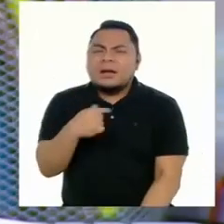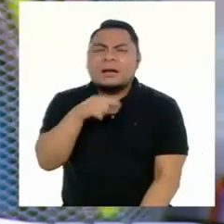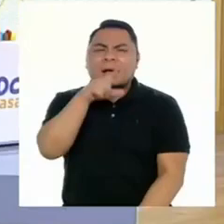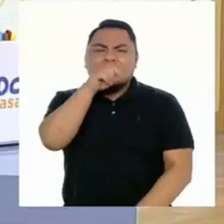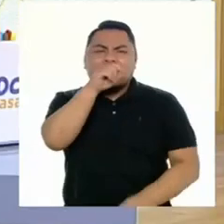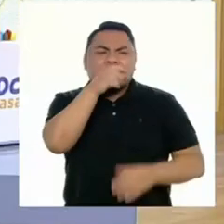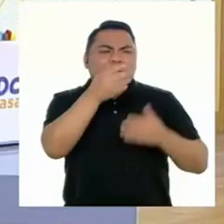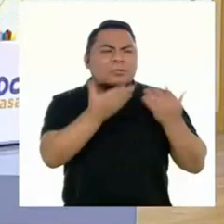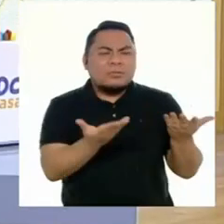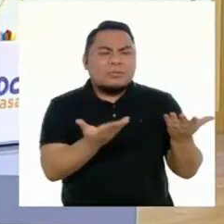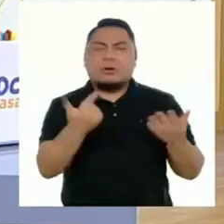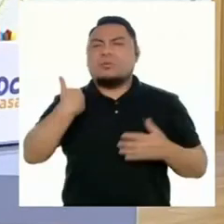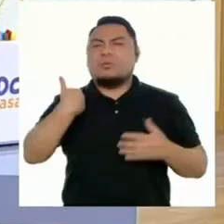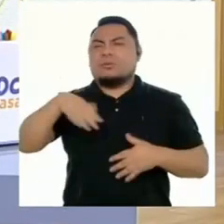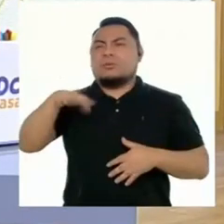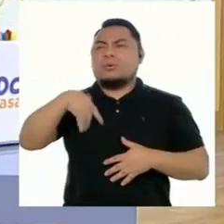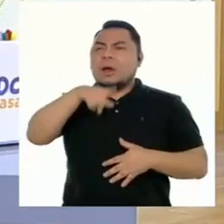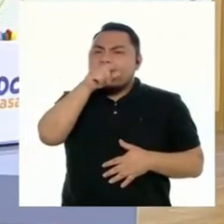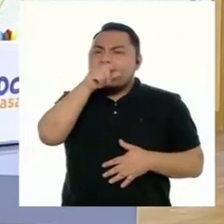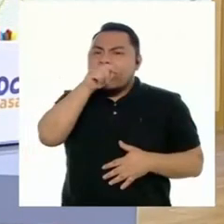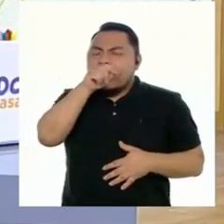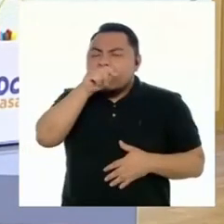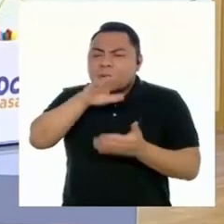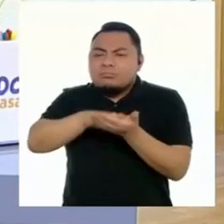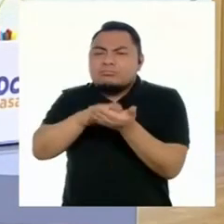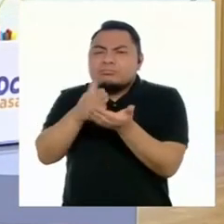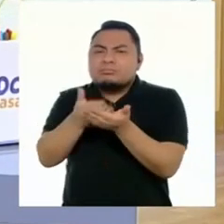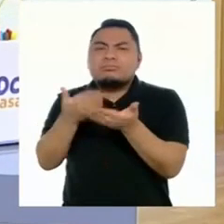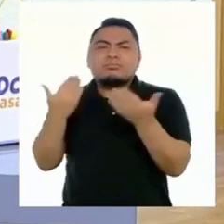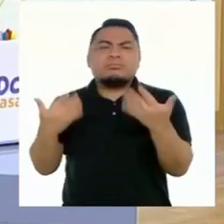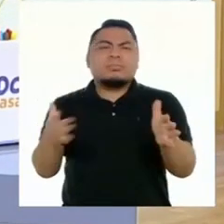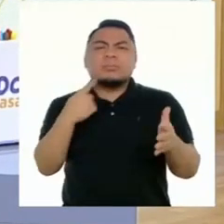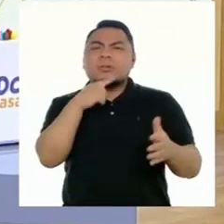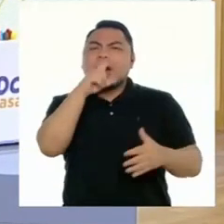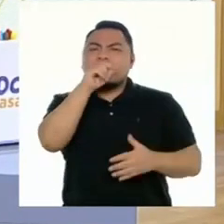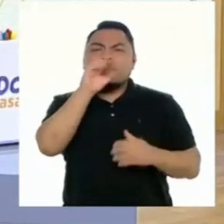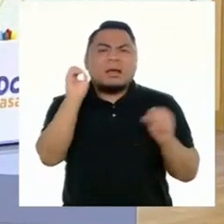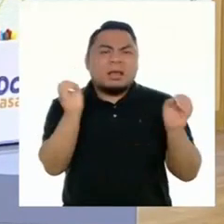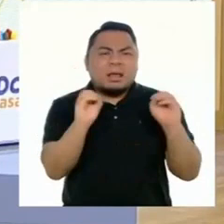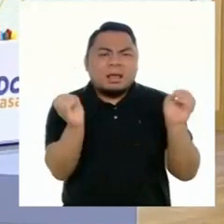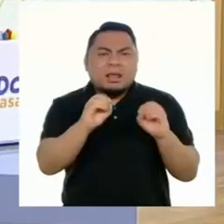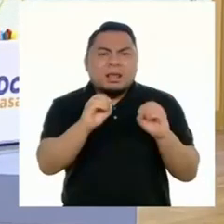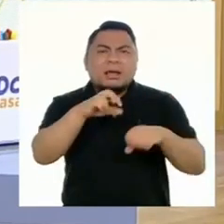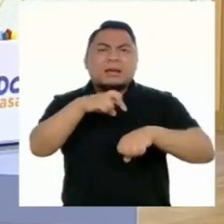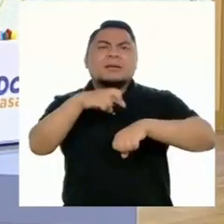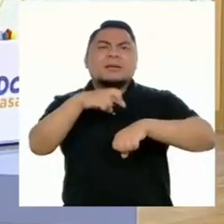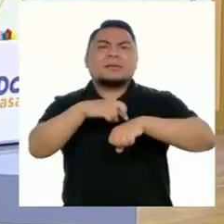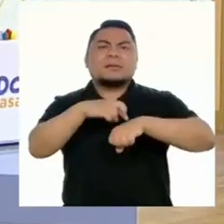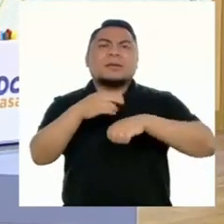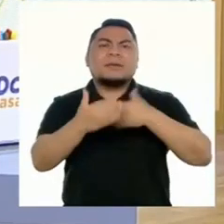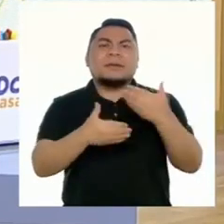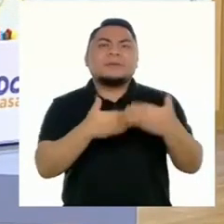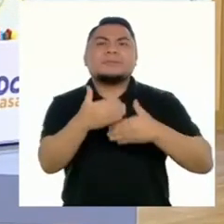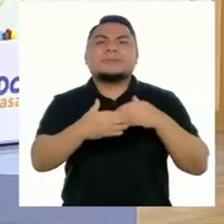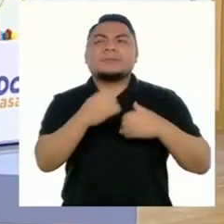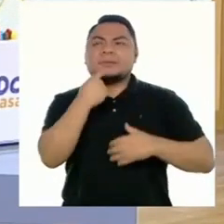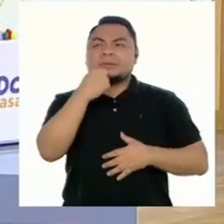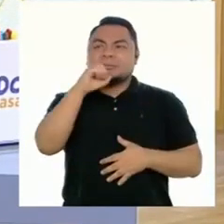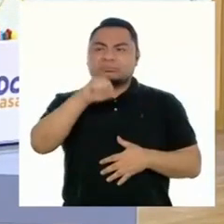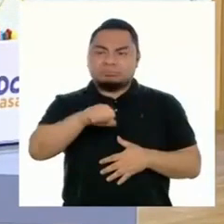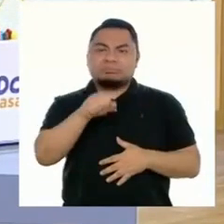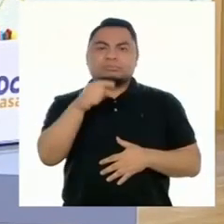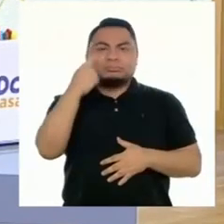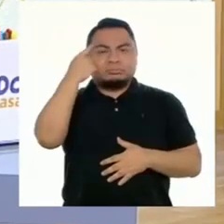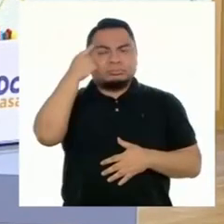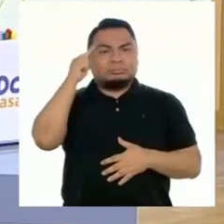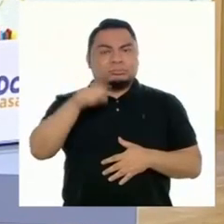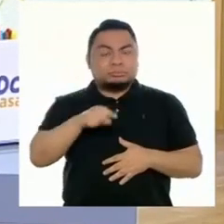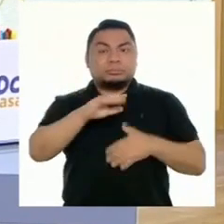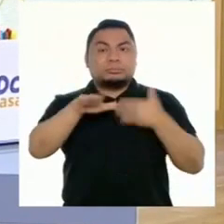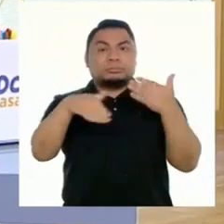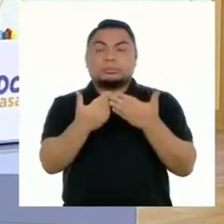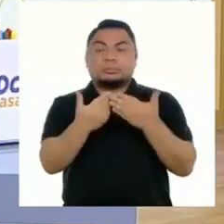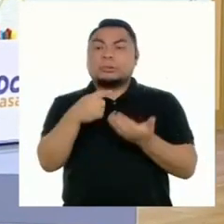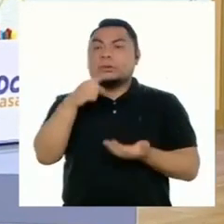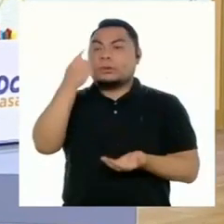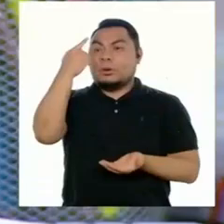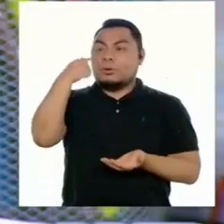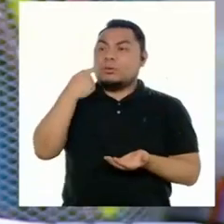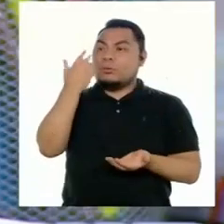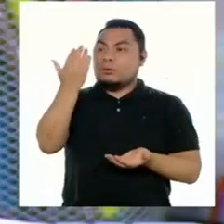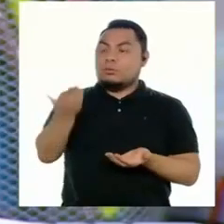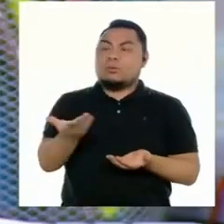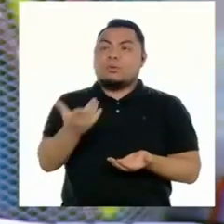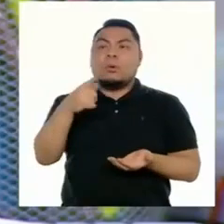ahora, Rodrigo? Mi pollito con papas no tiene papas, tocino. ¿Qué pasó? ¿Sabes qué? Voy a preguntarle al tío